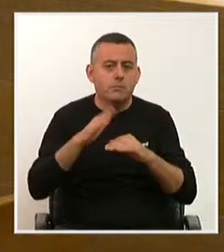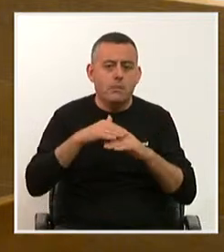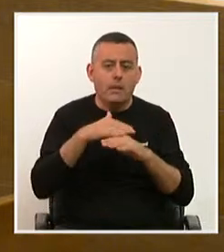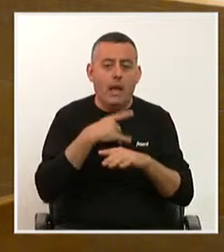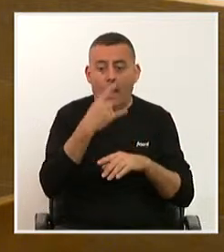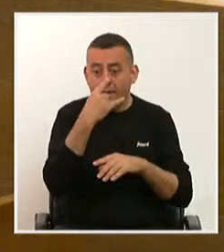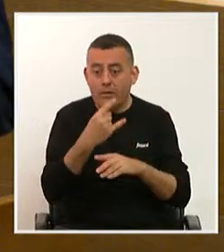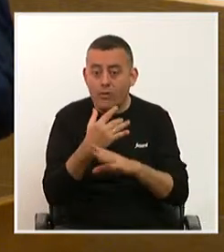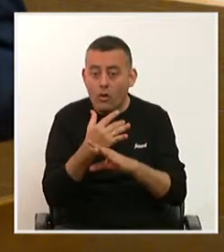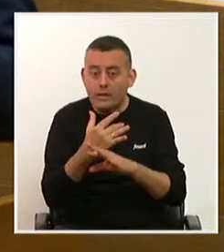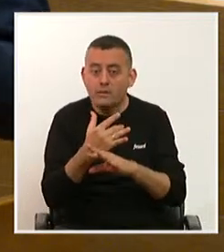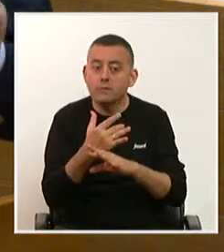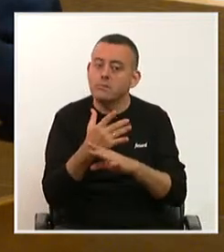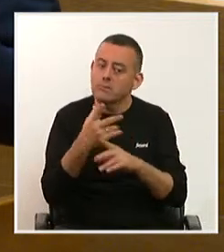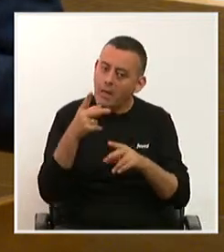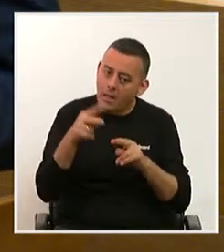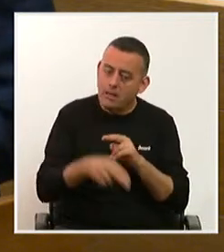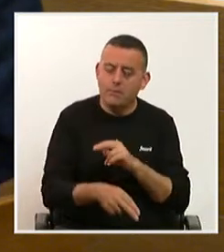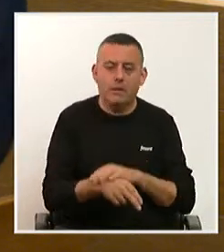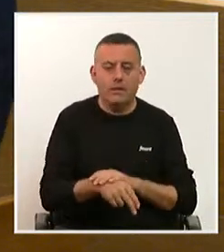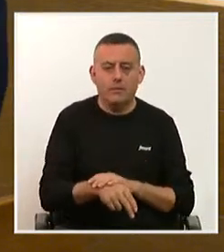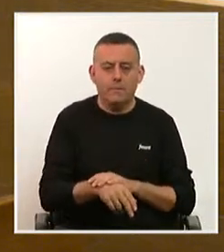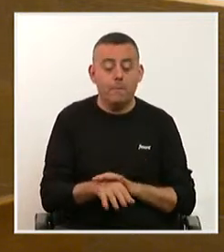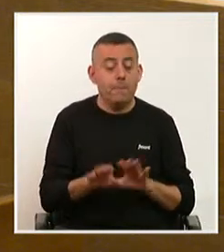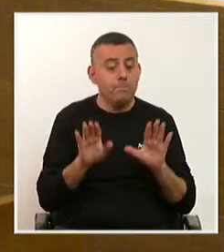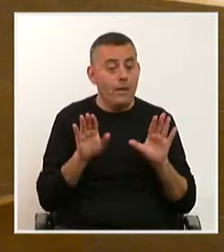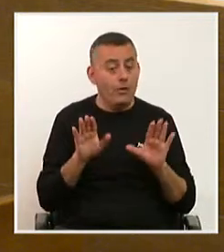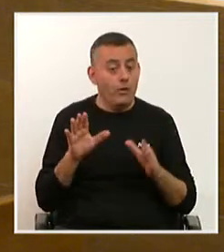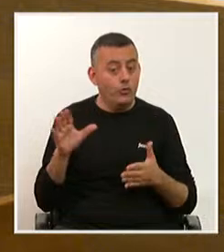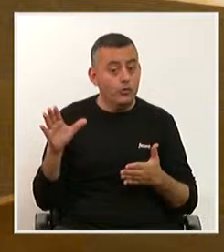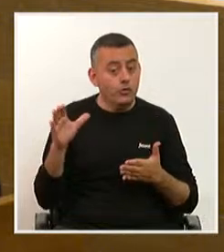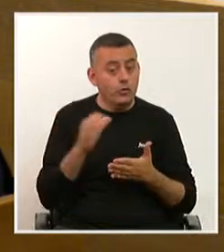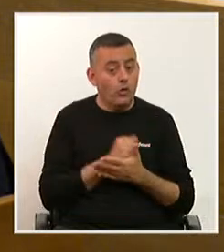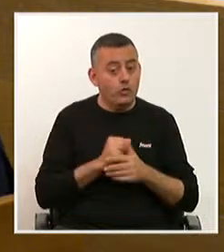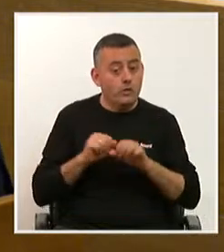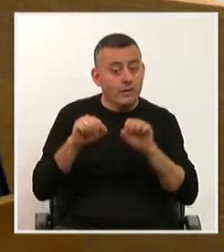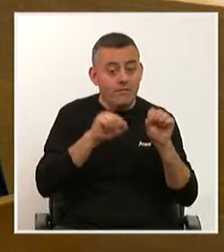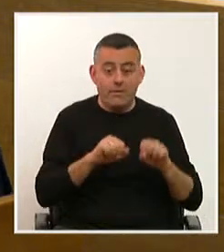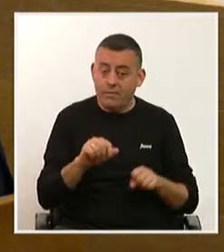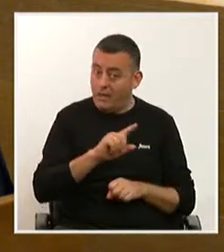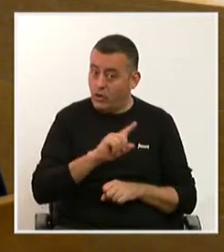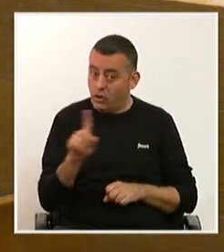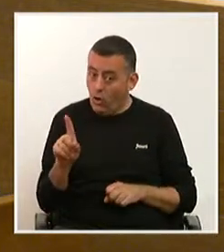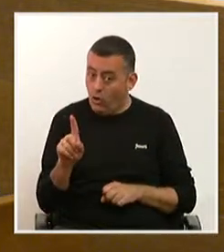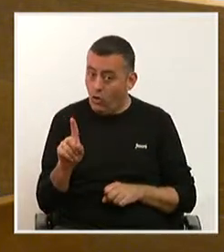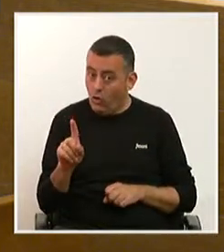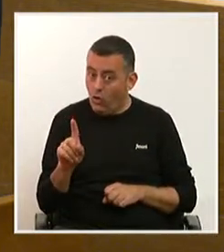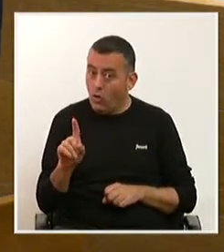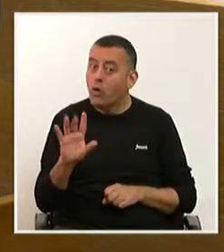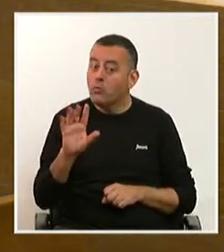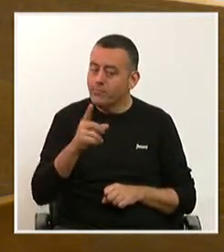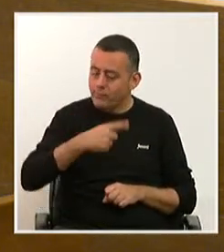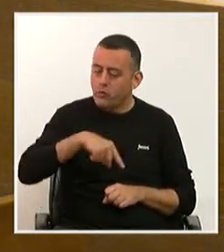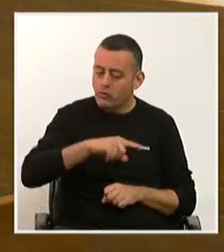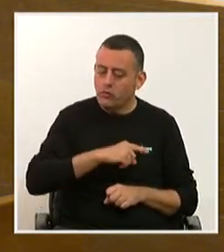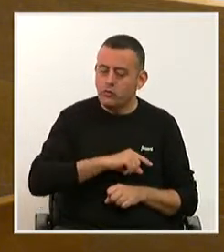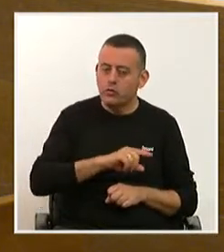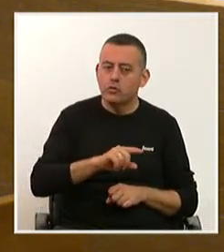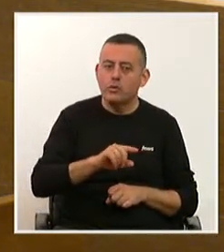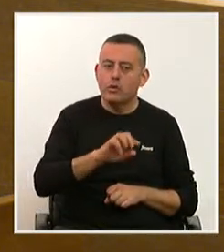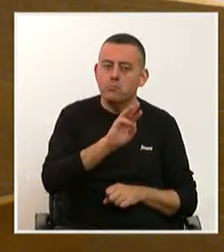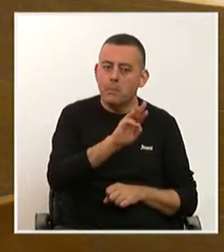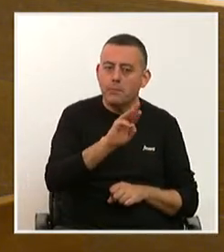adicciones lo que no todos defendemos señor Muñoz pero sí vox y p es el cumplimiento